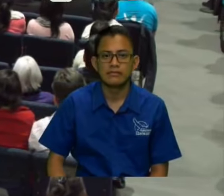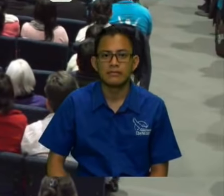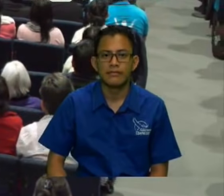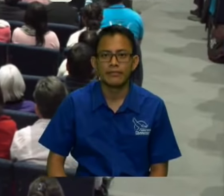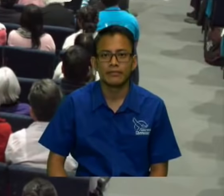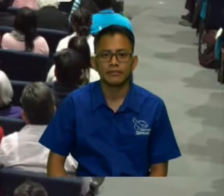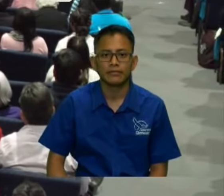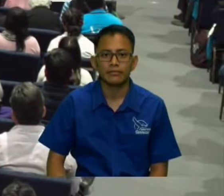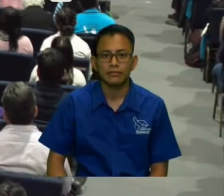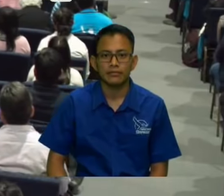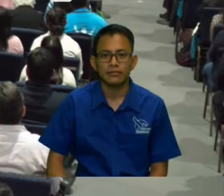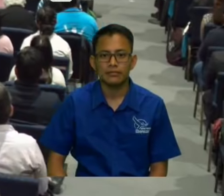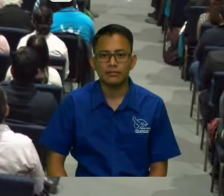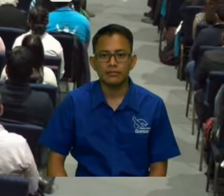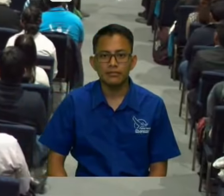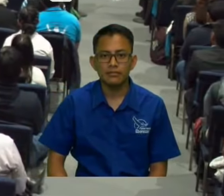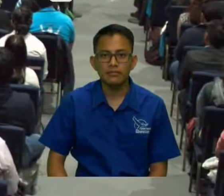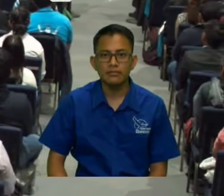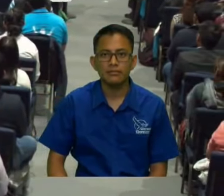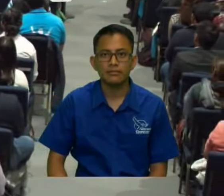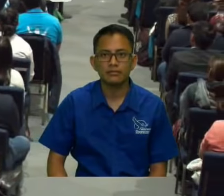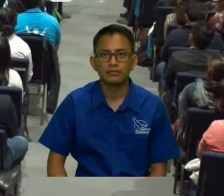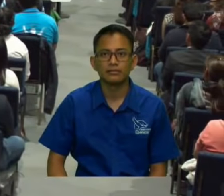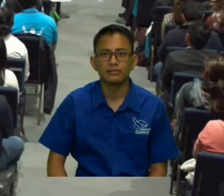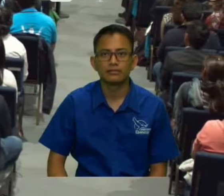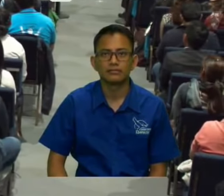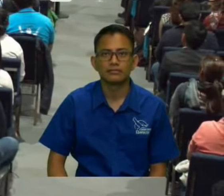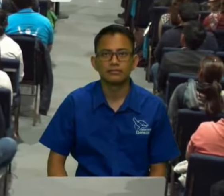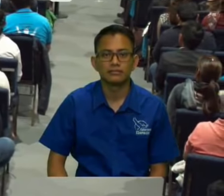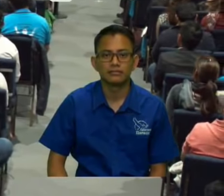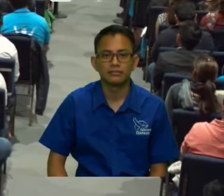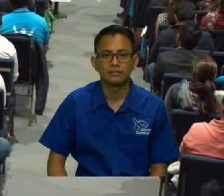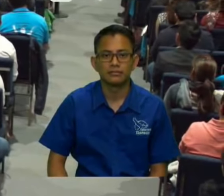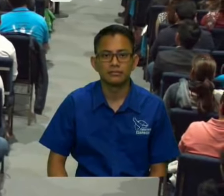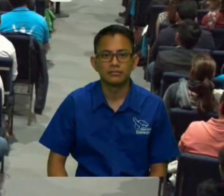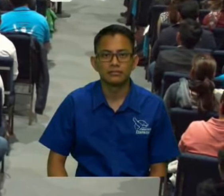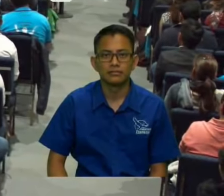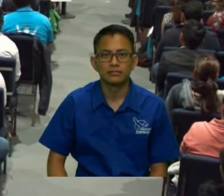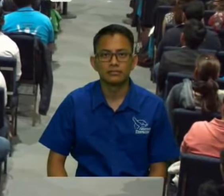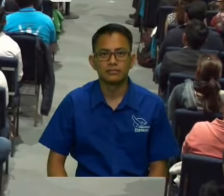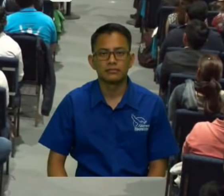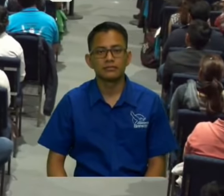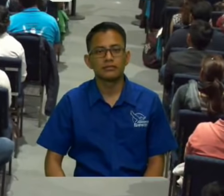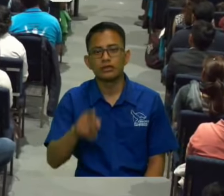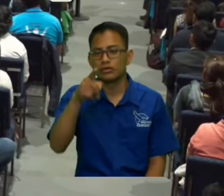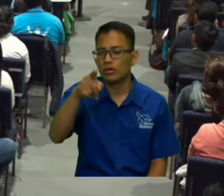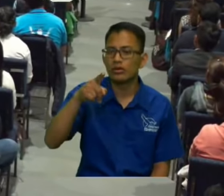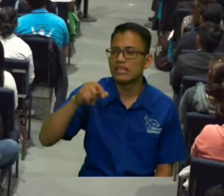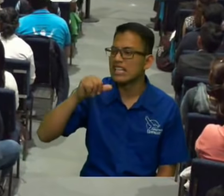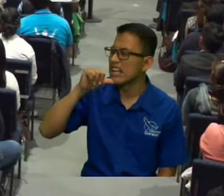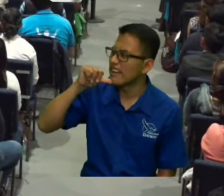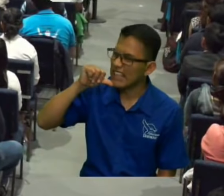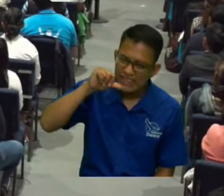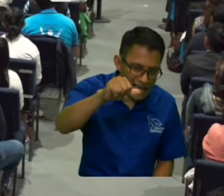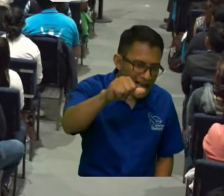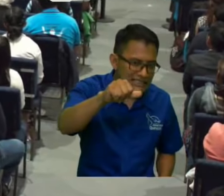A ver, ¿cómo va a gritar? No va a decir como cuando dicen un grito de júbilo, ¡ah!, un grito de guerra.